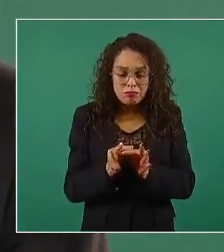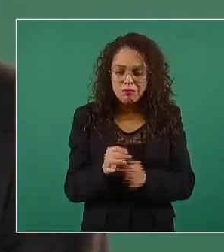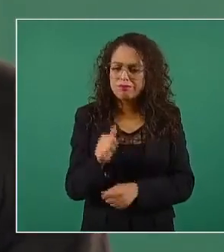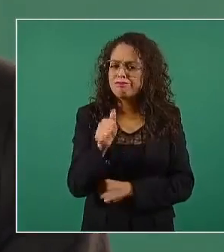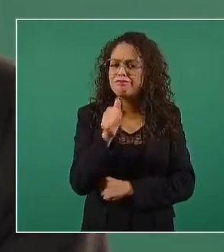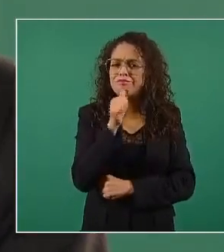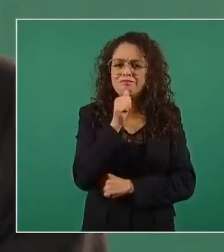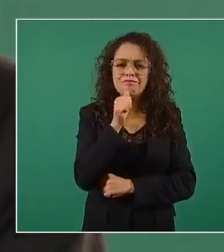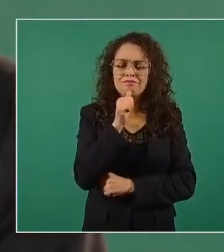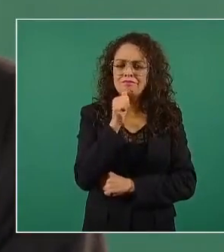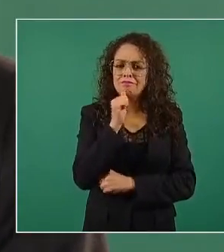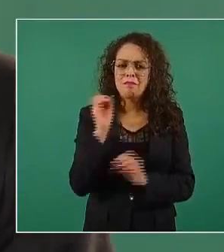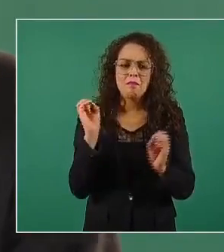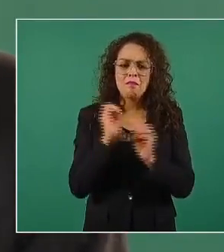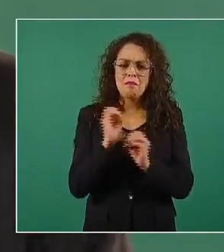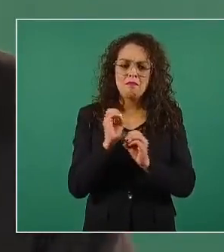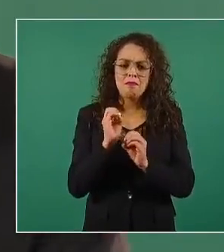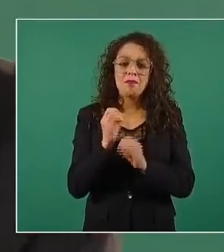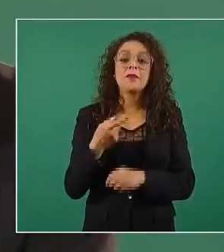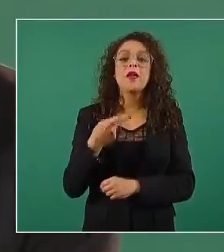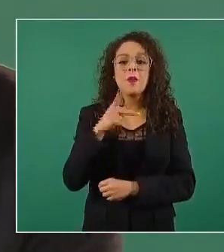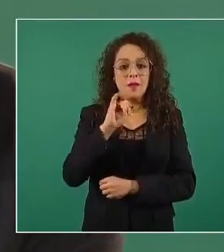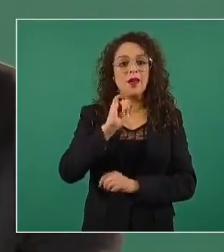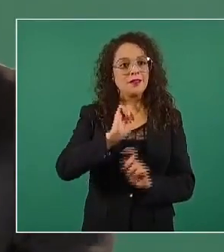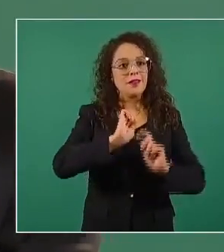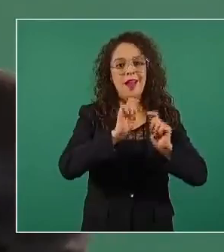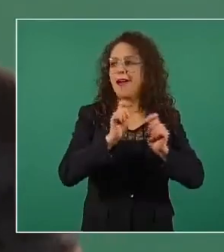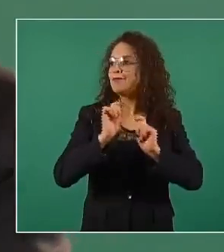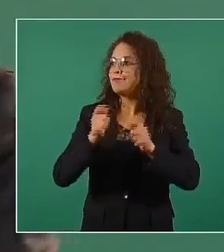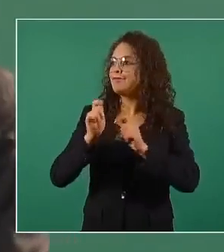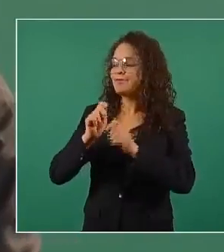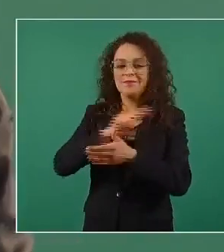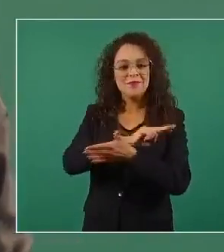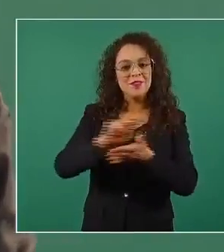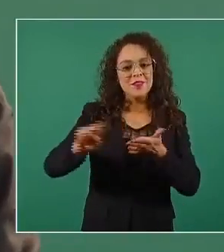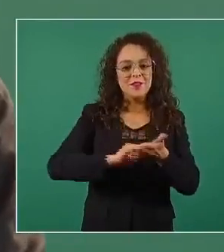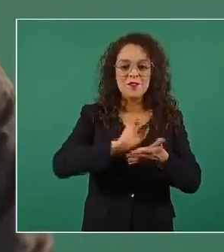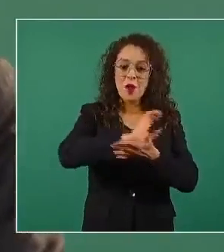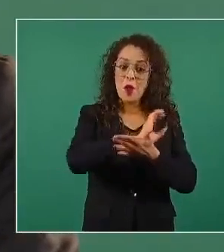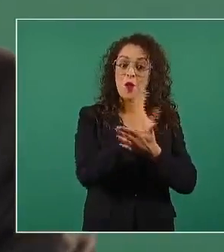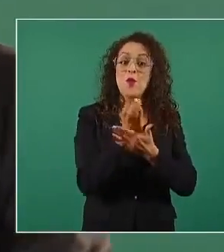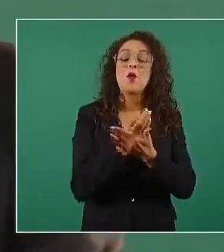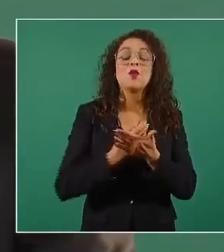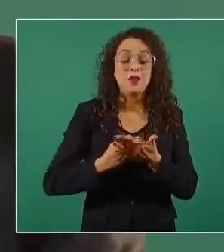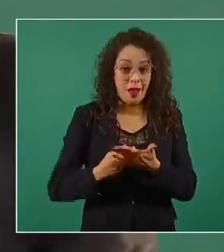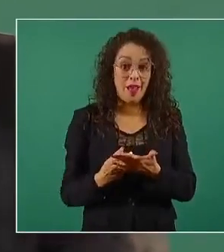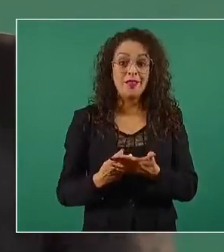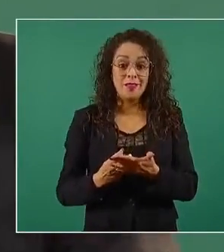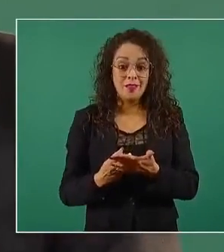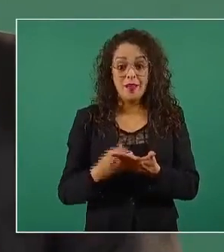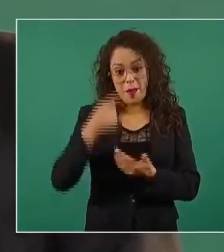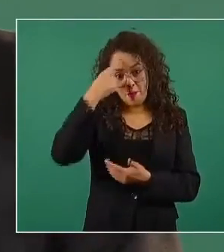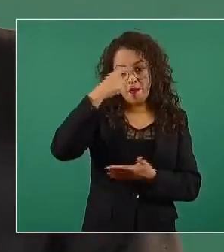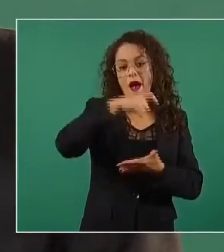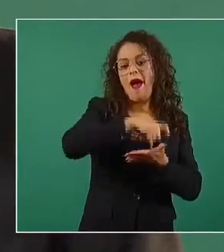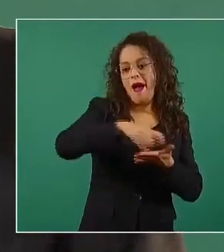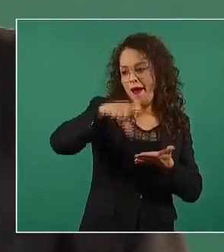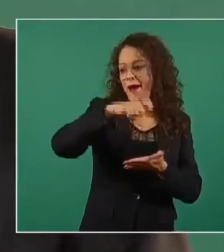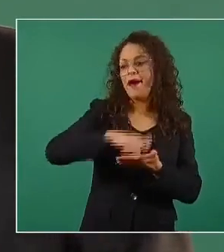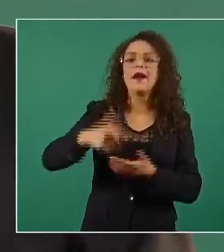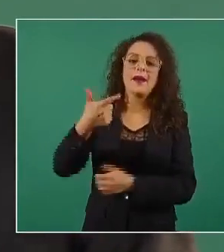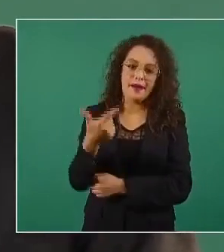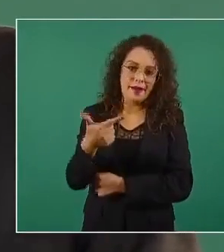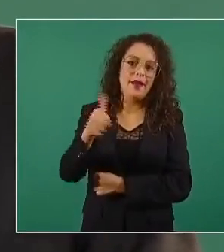pero sí se dieron los contratos, por cierto, leoninos, para comprar el